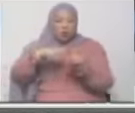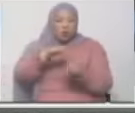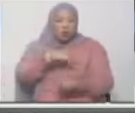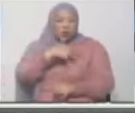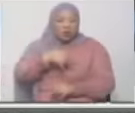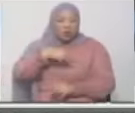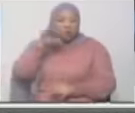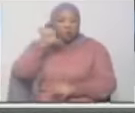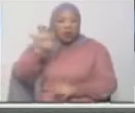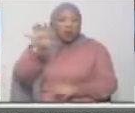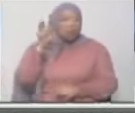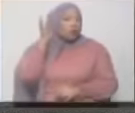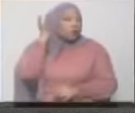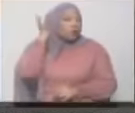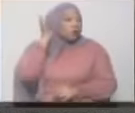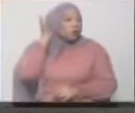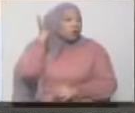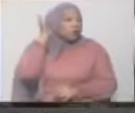consciente,